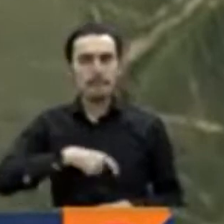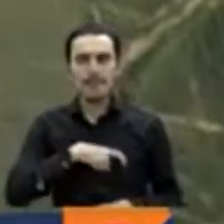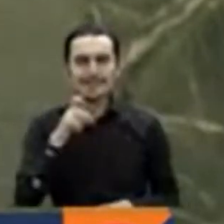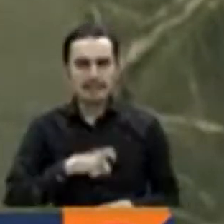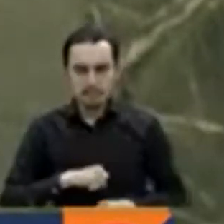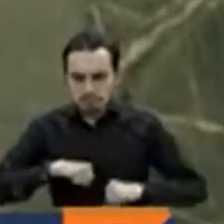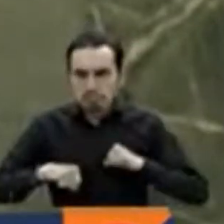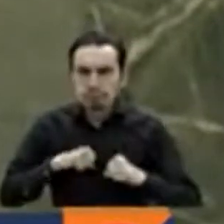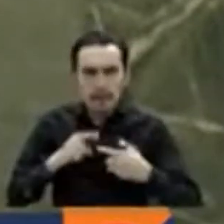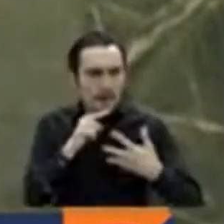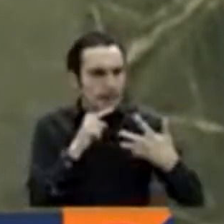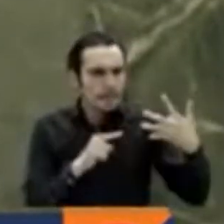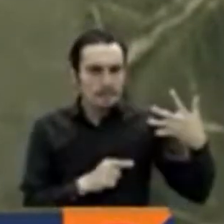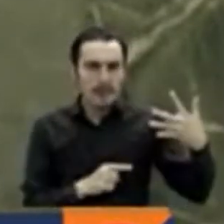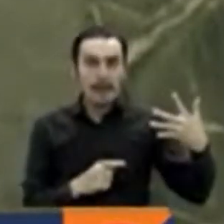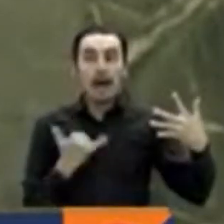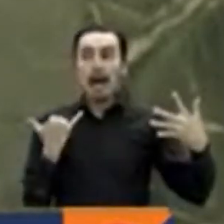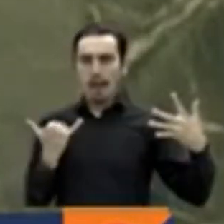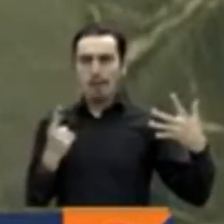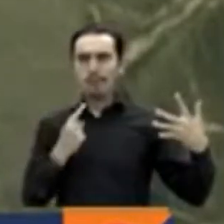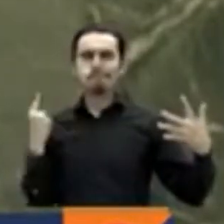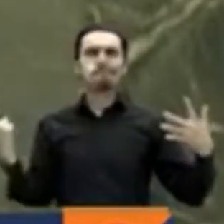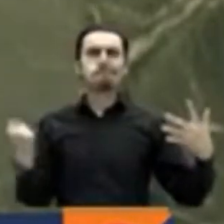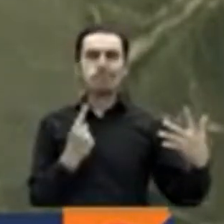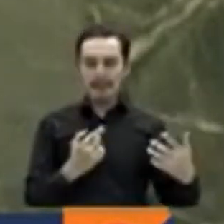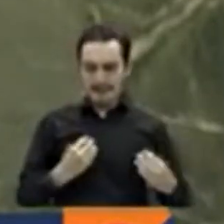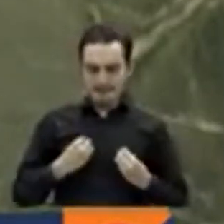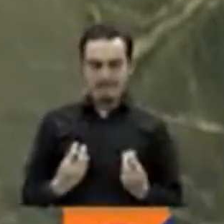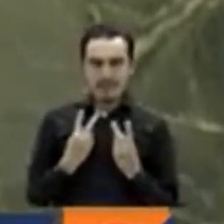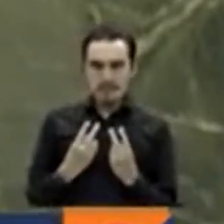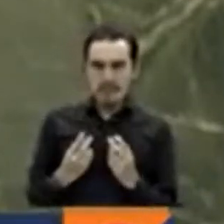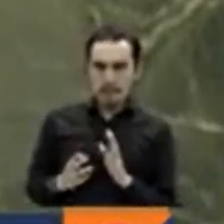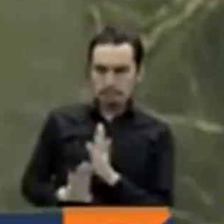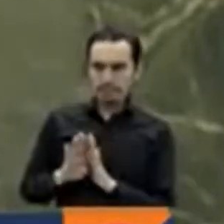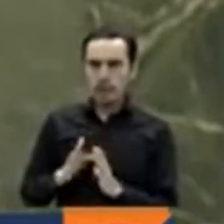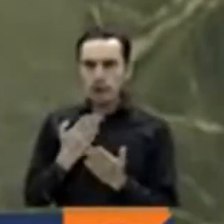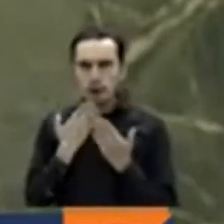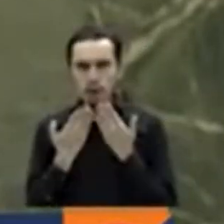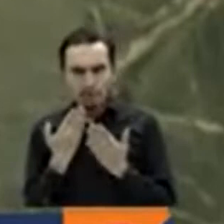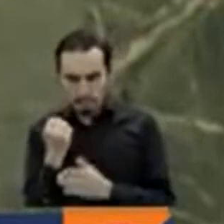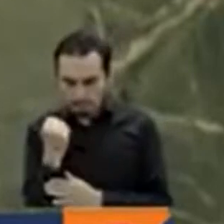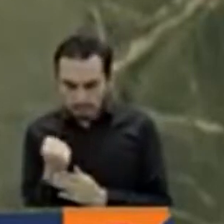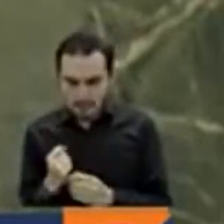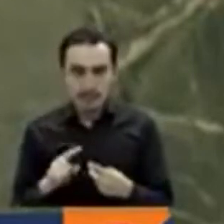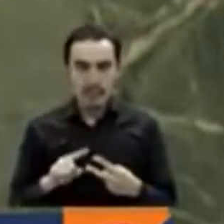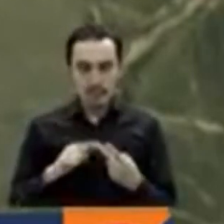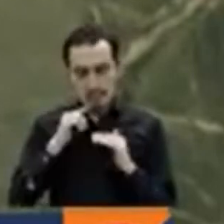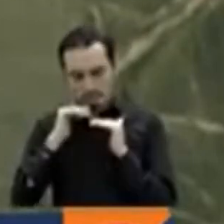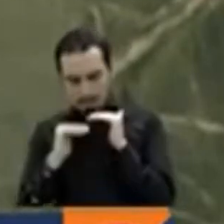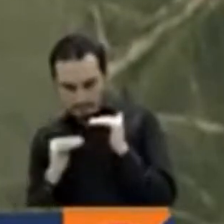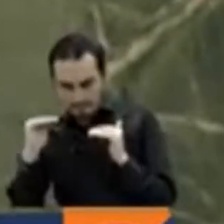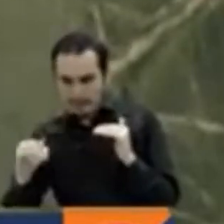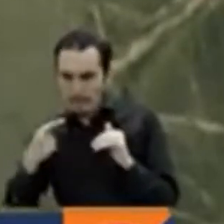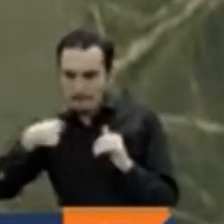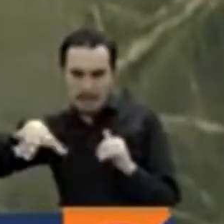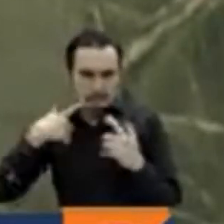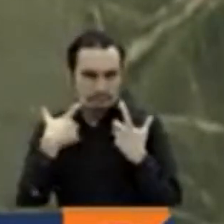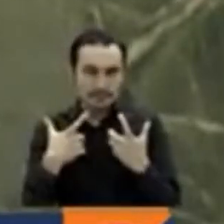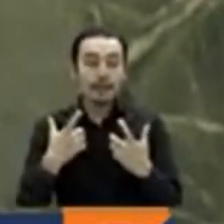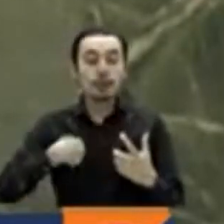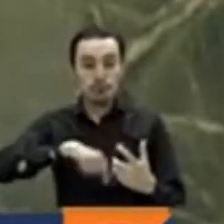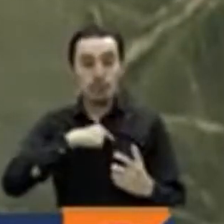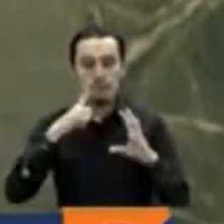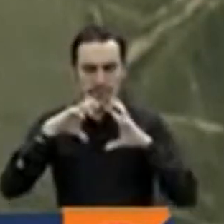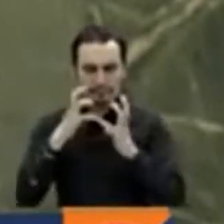los ámbitos. Se está librando una crisis del costo de la vida. La confianza se está desmoronando, las desigualdades se están explotando y nuestro planeta